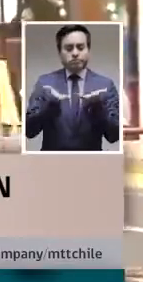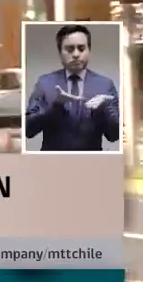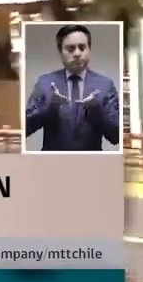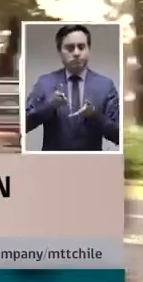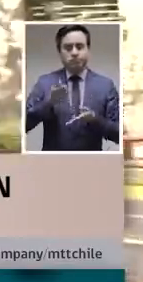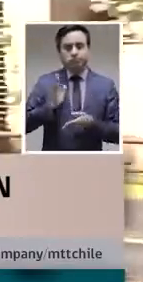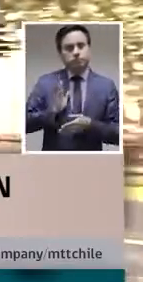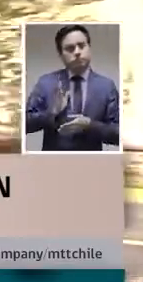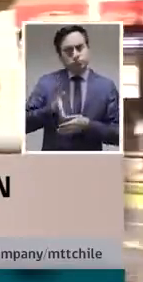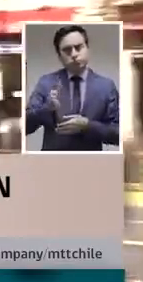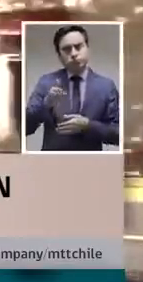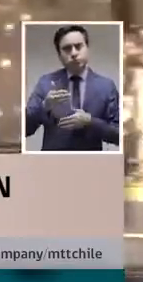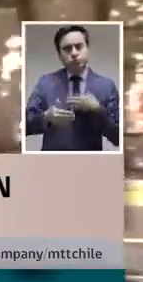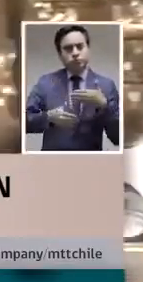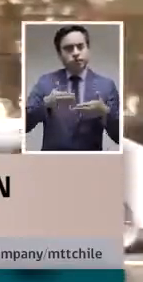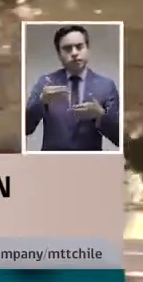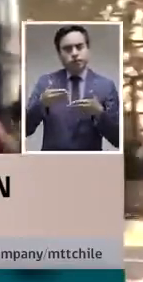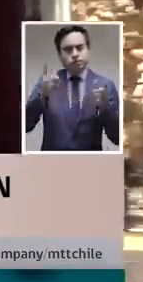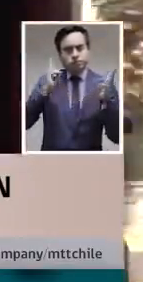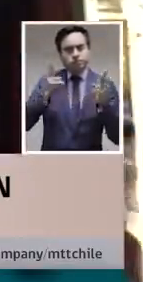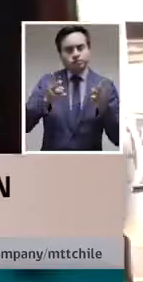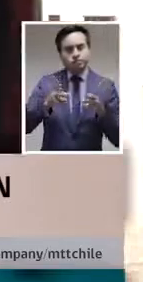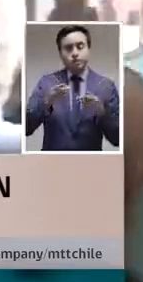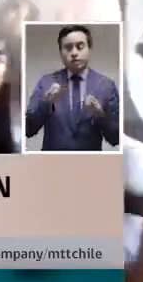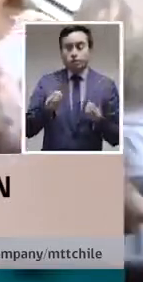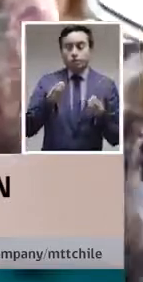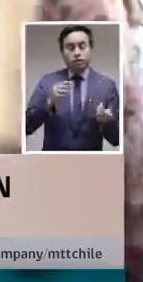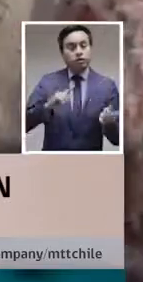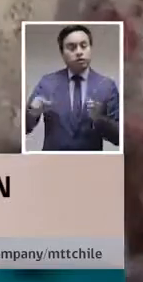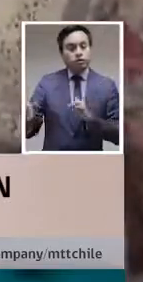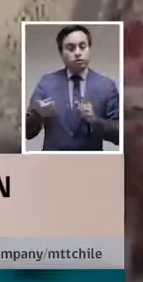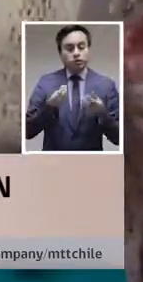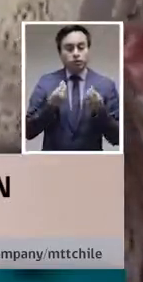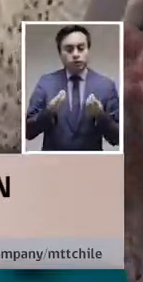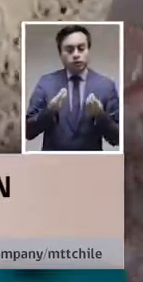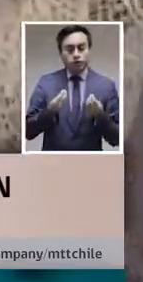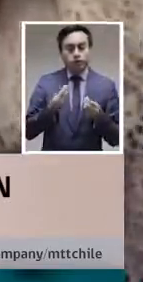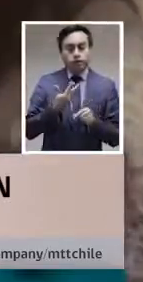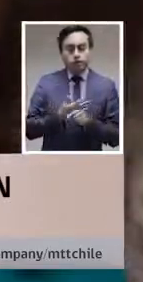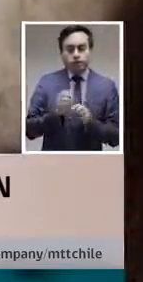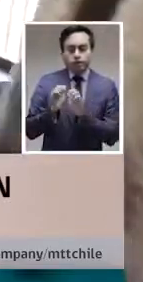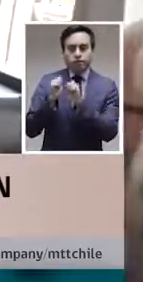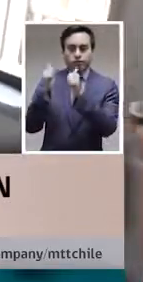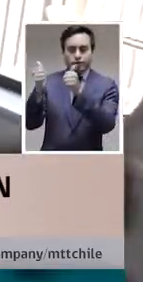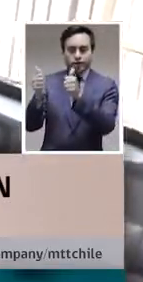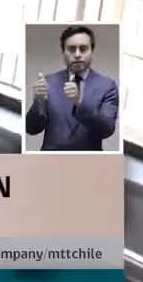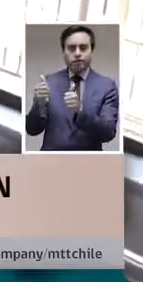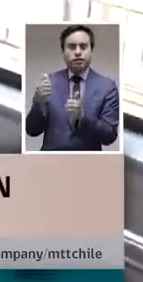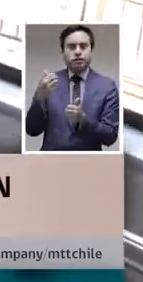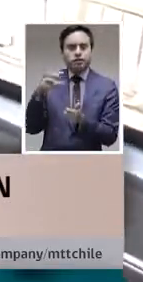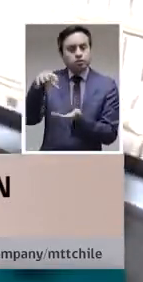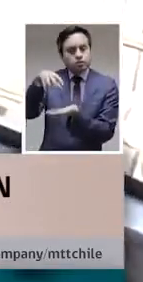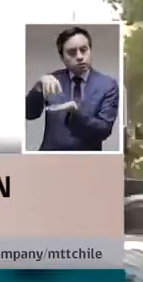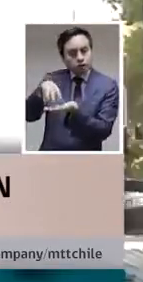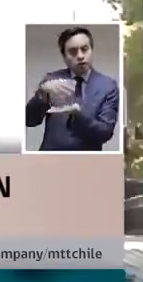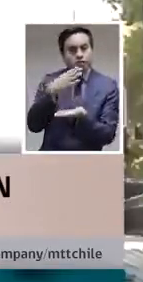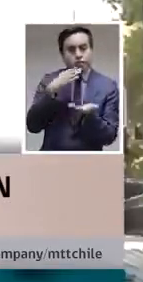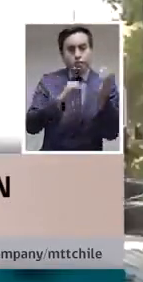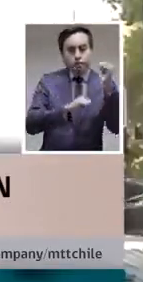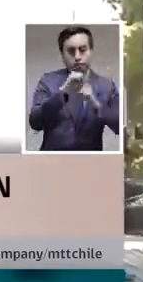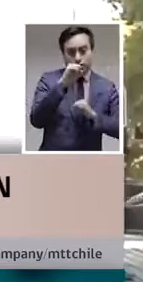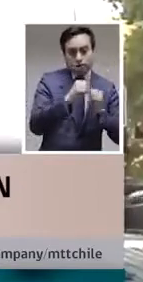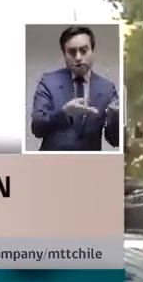funcionando. Hubo una buena coordinación entre las autoridades locales y las